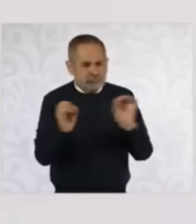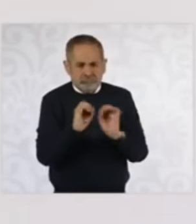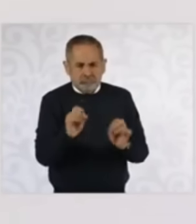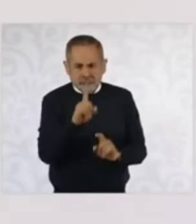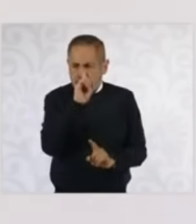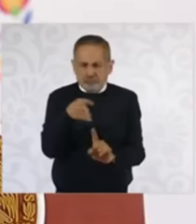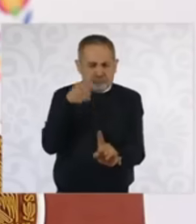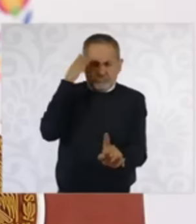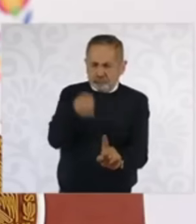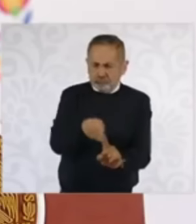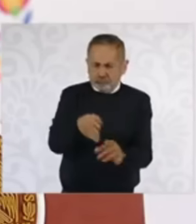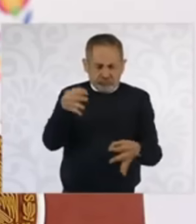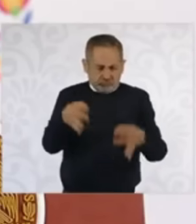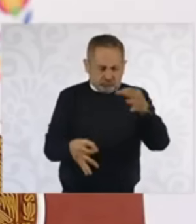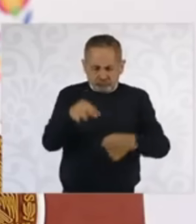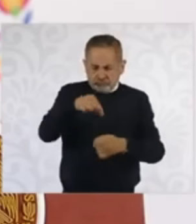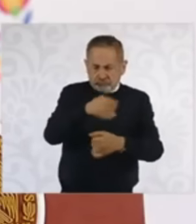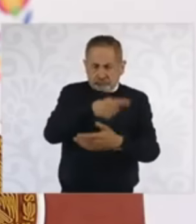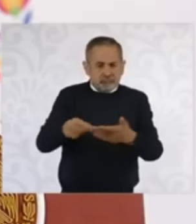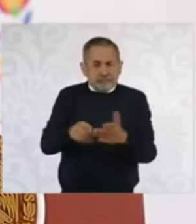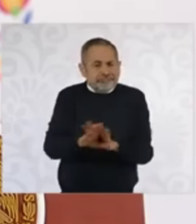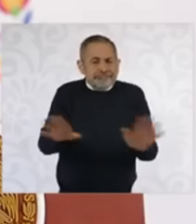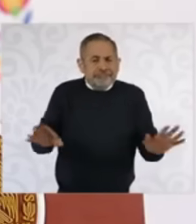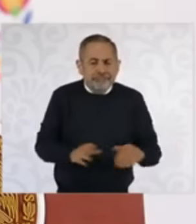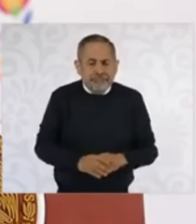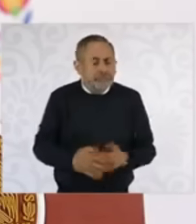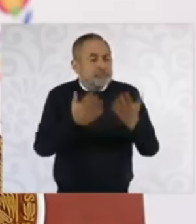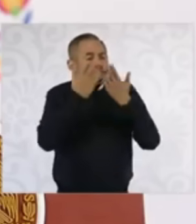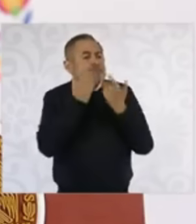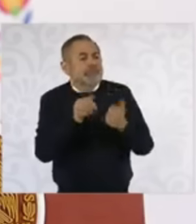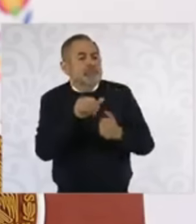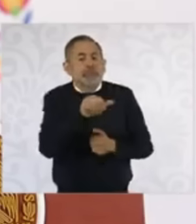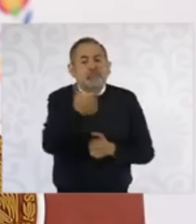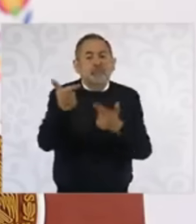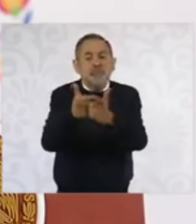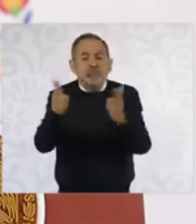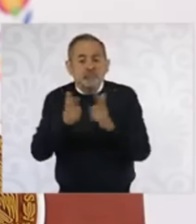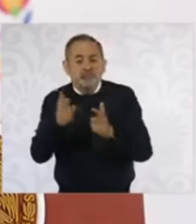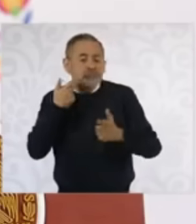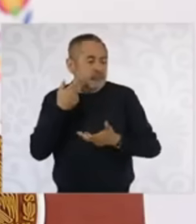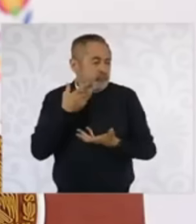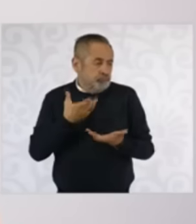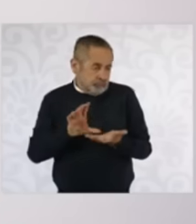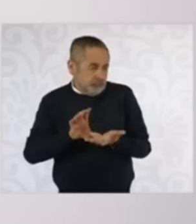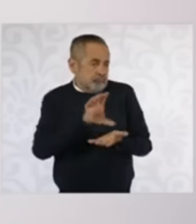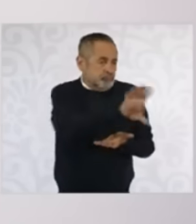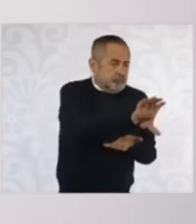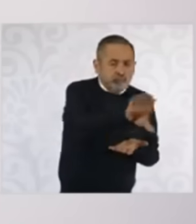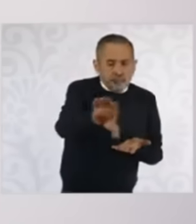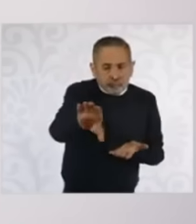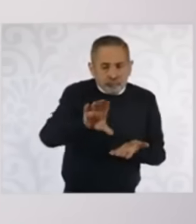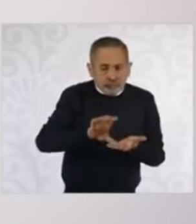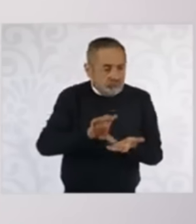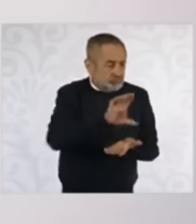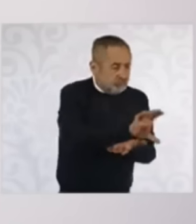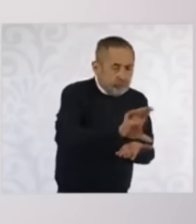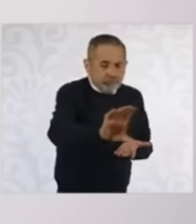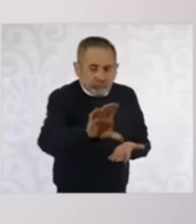magistrados magistradas o ministros ministras no hay no hay recurso público para las campañas